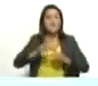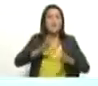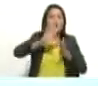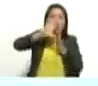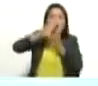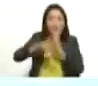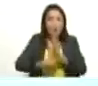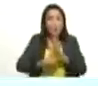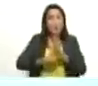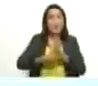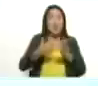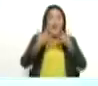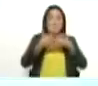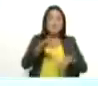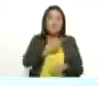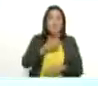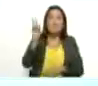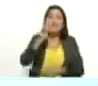Citgo.